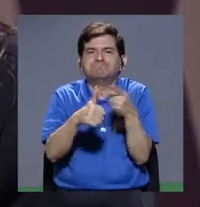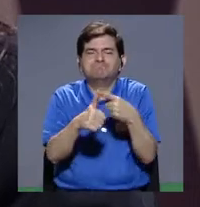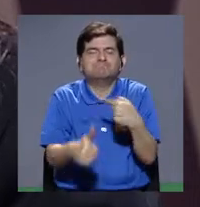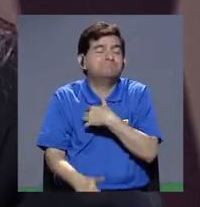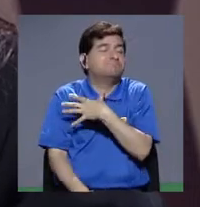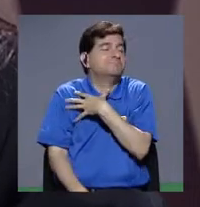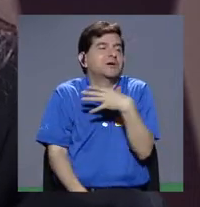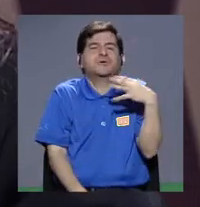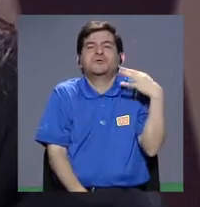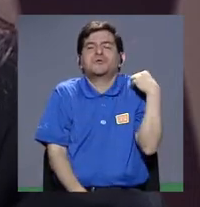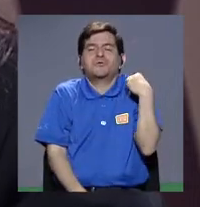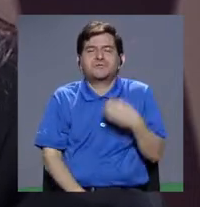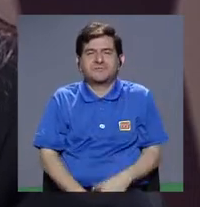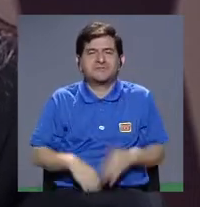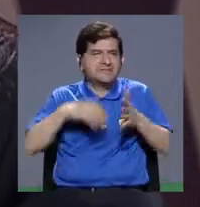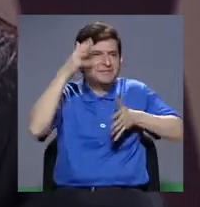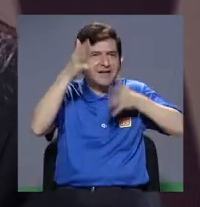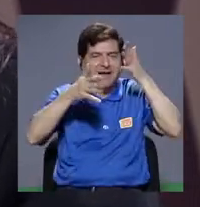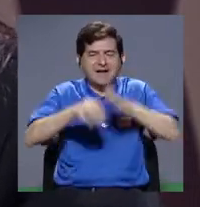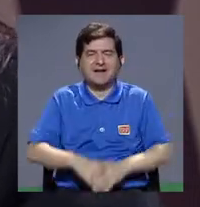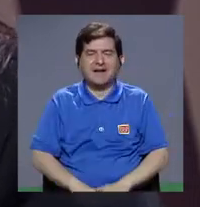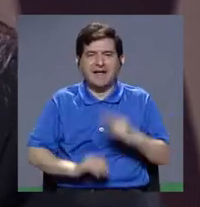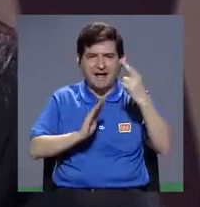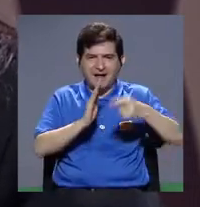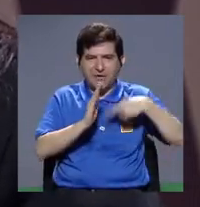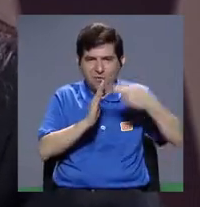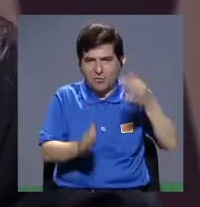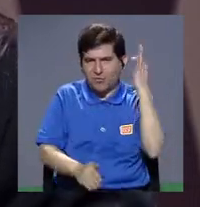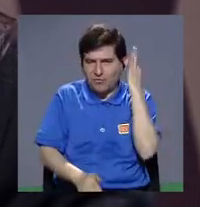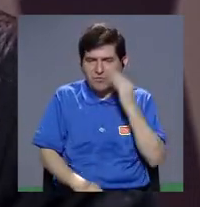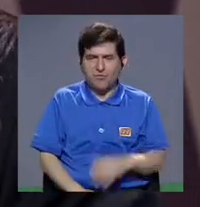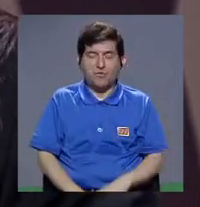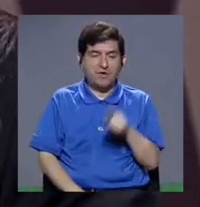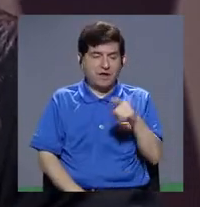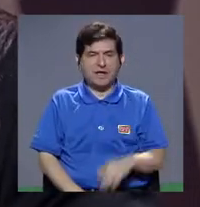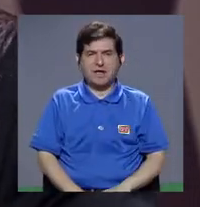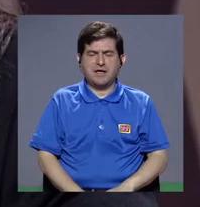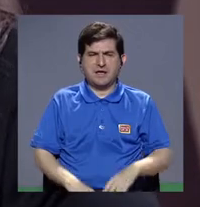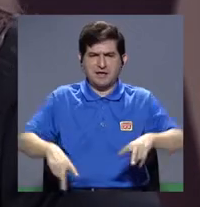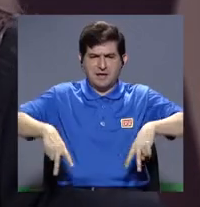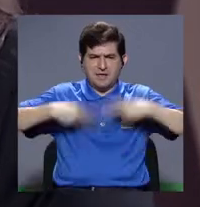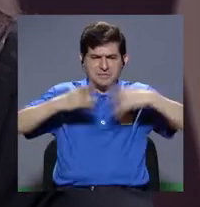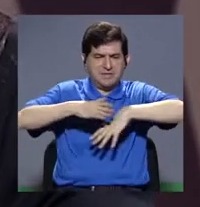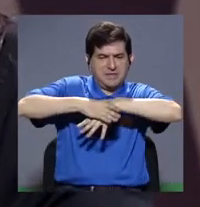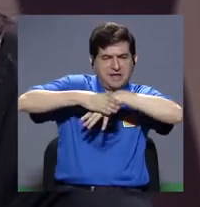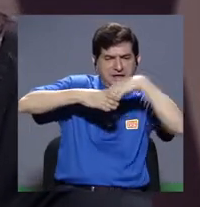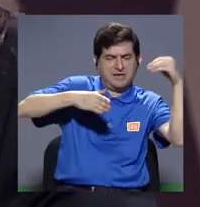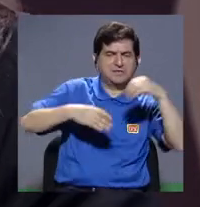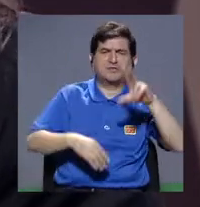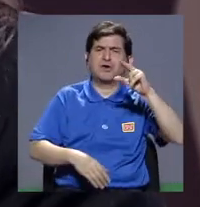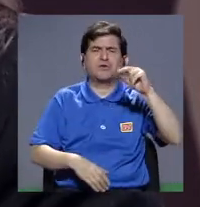primero a mí me encanta crear personajes femeninos que actúan y viven en la vida exterior no la vida